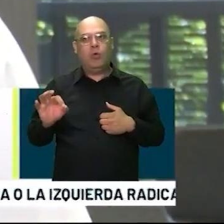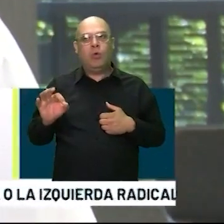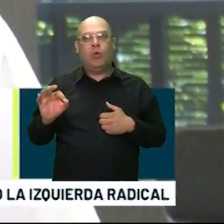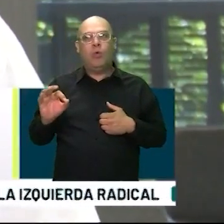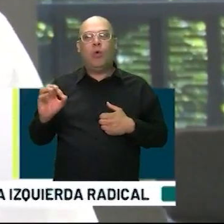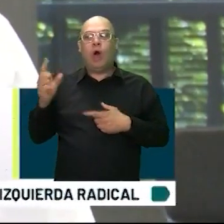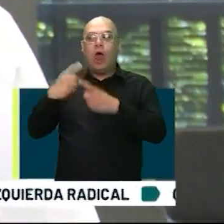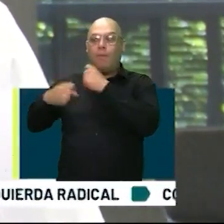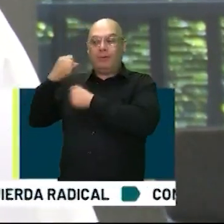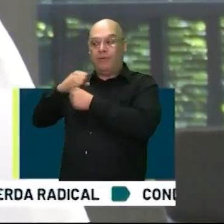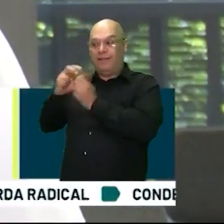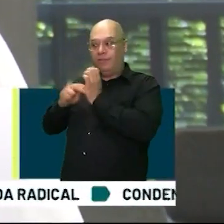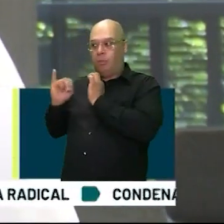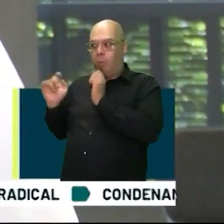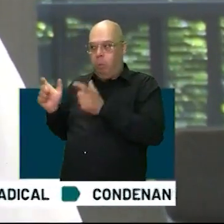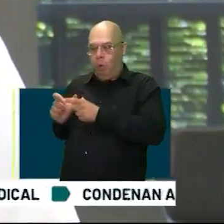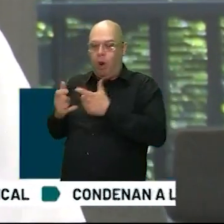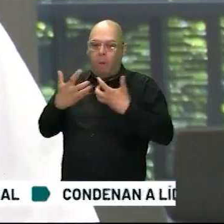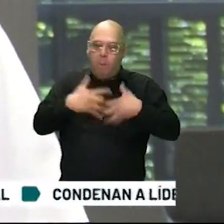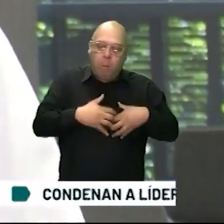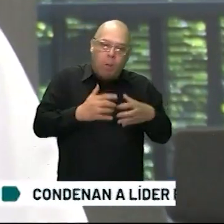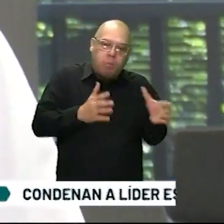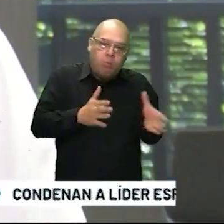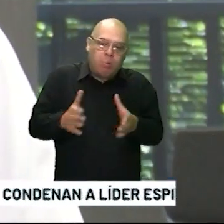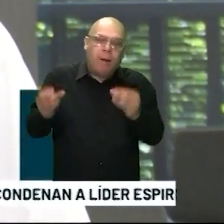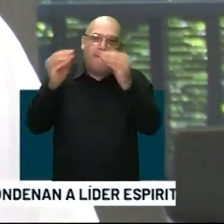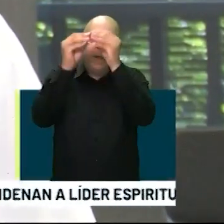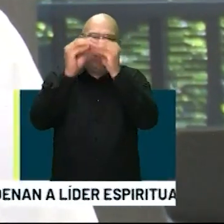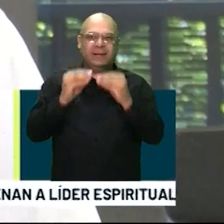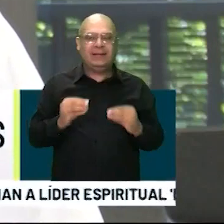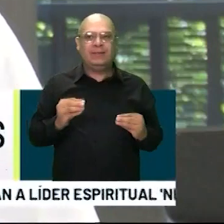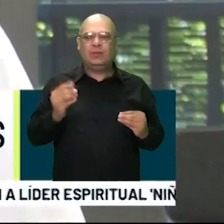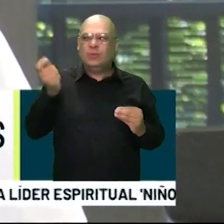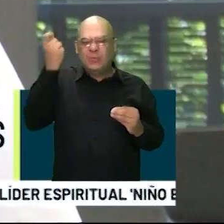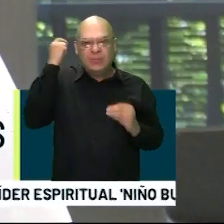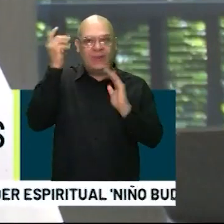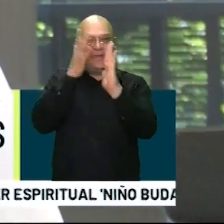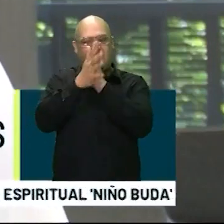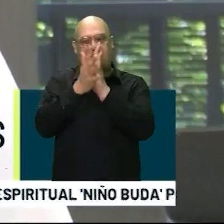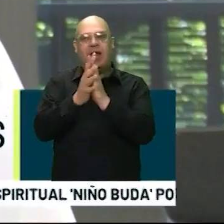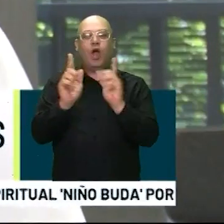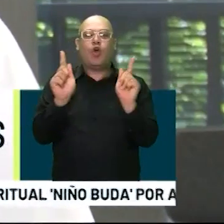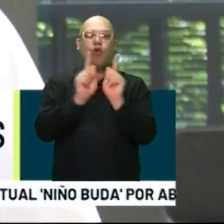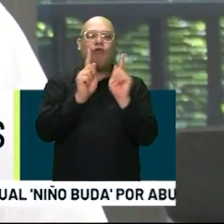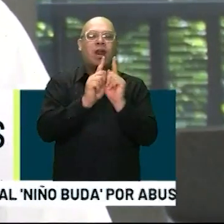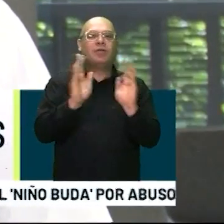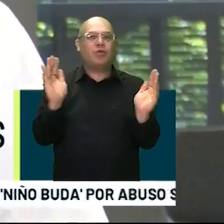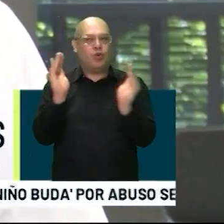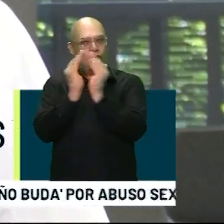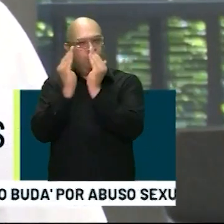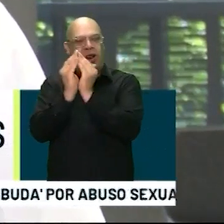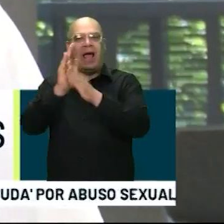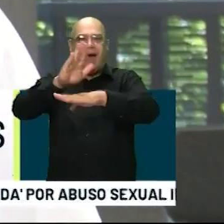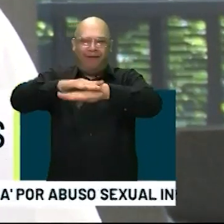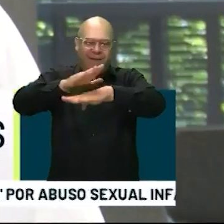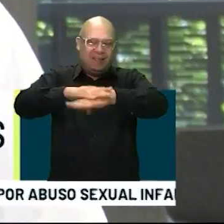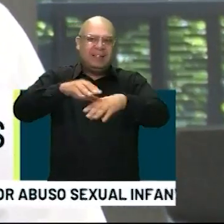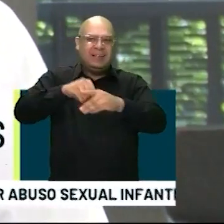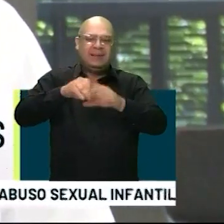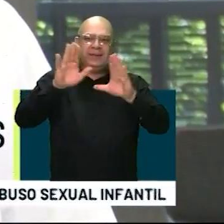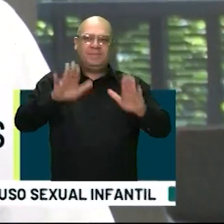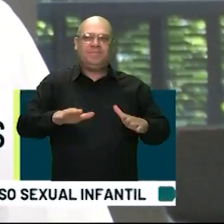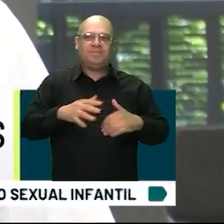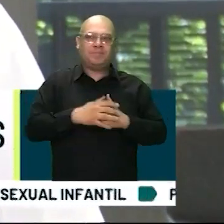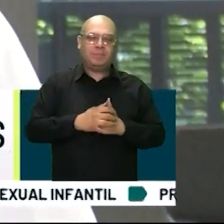año pasado y según la información que tenemos la más reciente que tenemos de de confenalco y de confama nos muestran que el el el